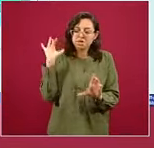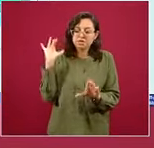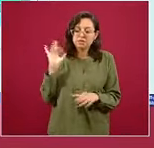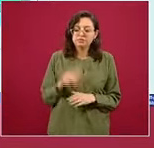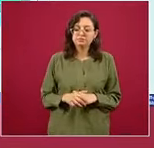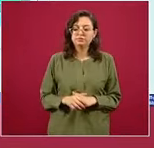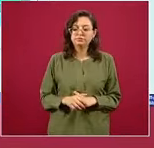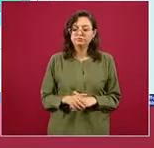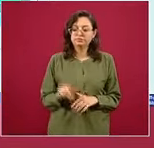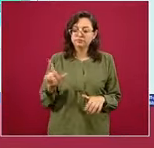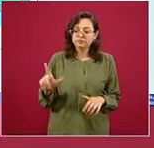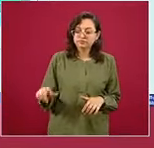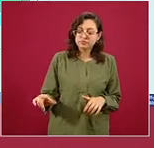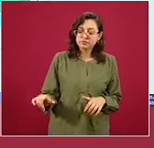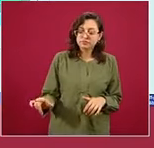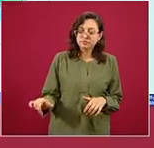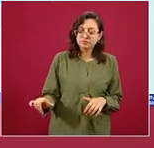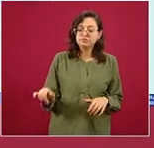estado, clic.